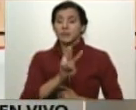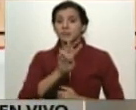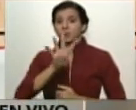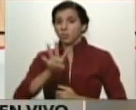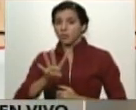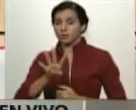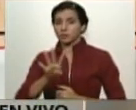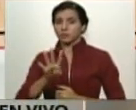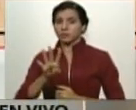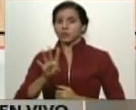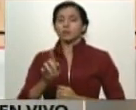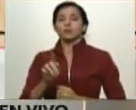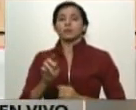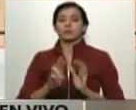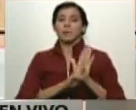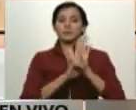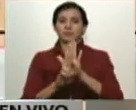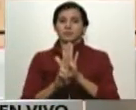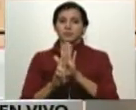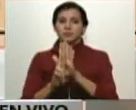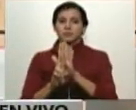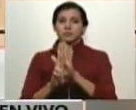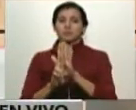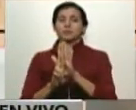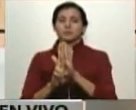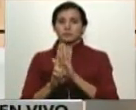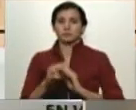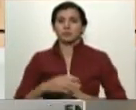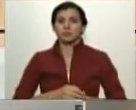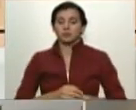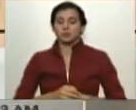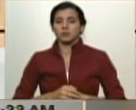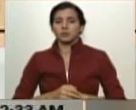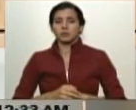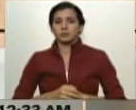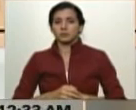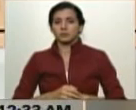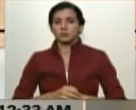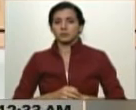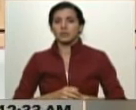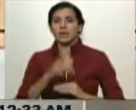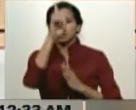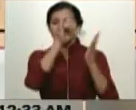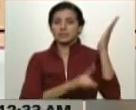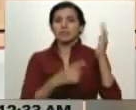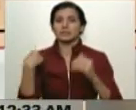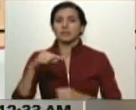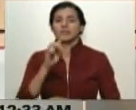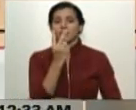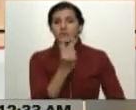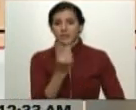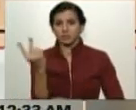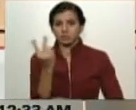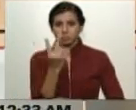24 representantes nominales. En la modalidad lista,